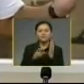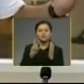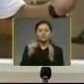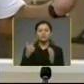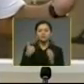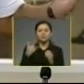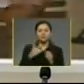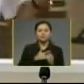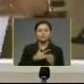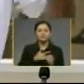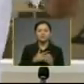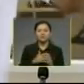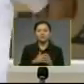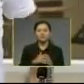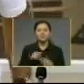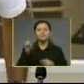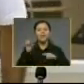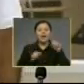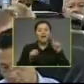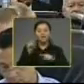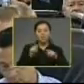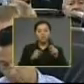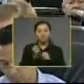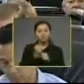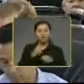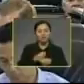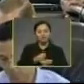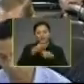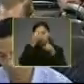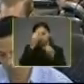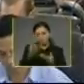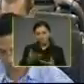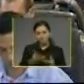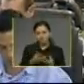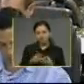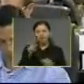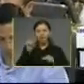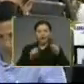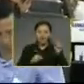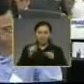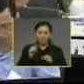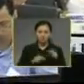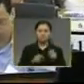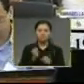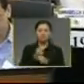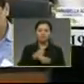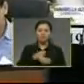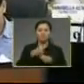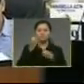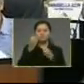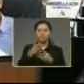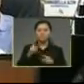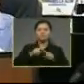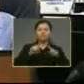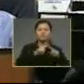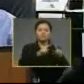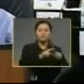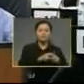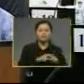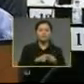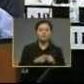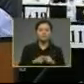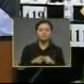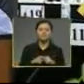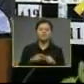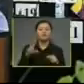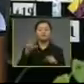sentido. Algunos harán información plural y otros no lo harán. Uno harán información diversa y otros no lo harán. Eso es exactamente la diversidad. Pero no